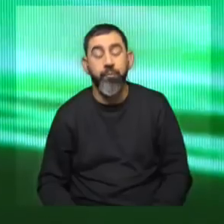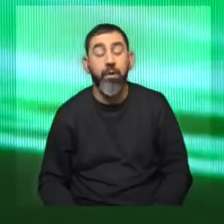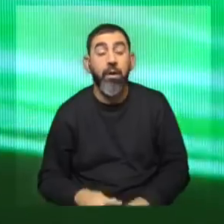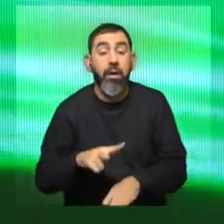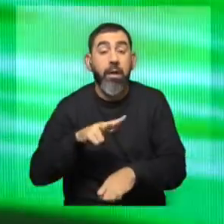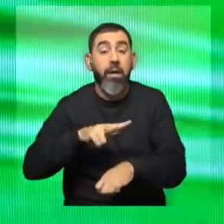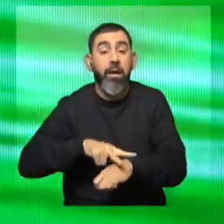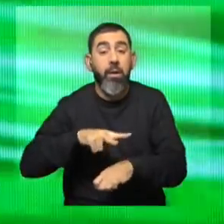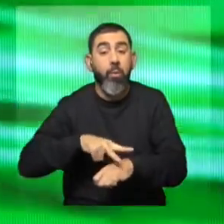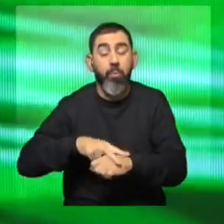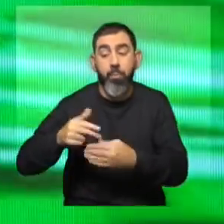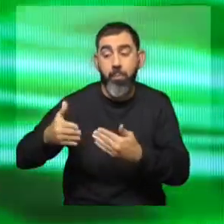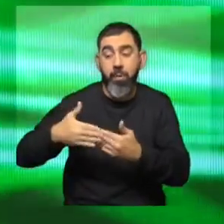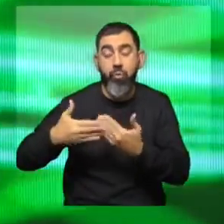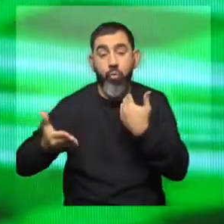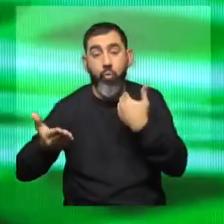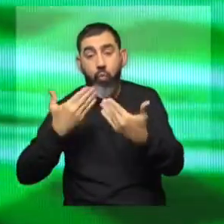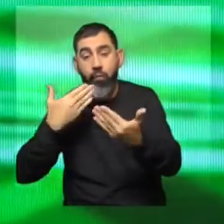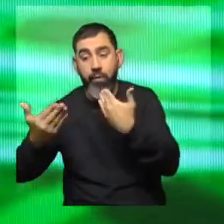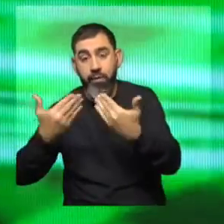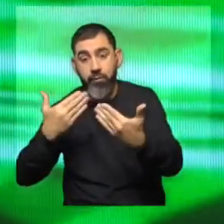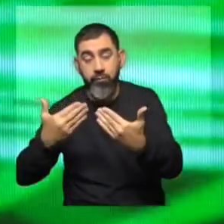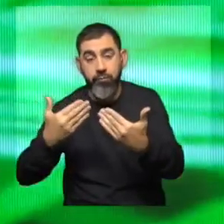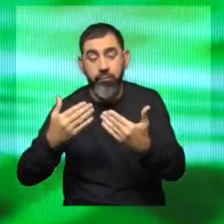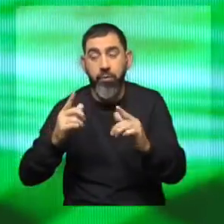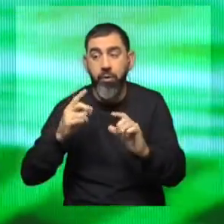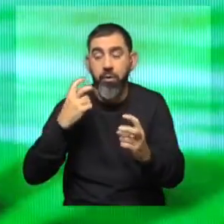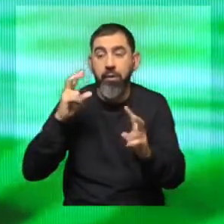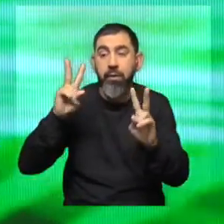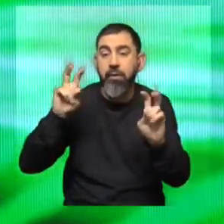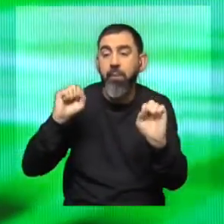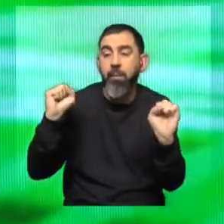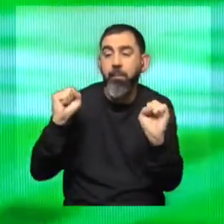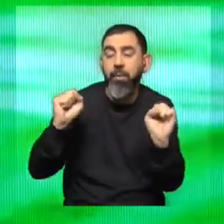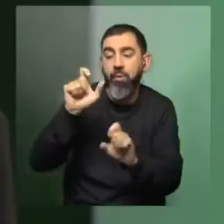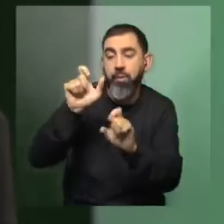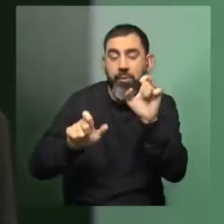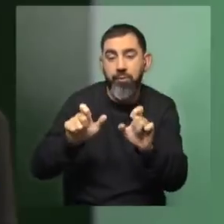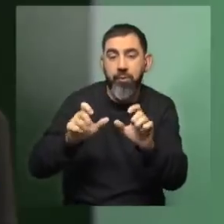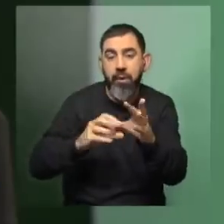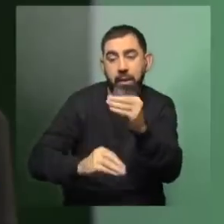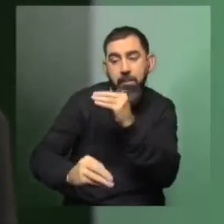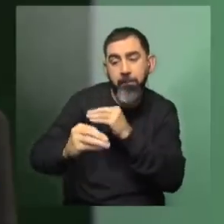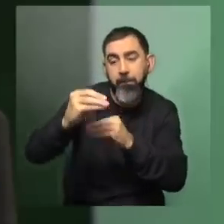es la cercanía la conversación y tratar de trabajar los miedos que nos generan a veces las personas